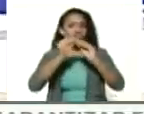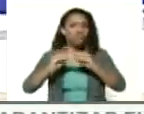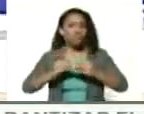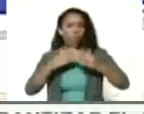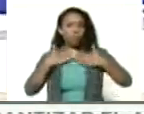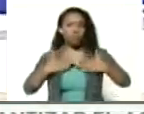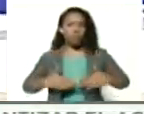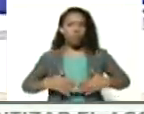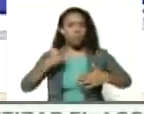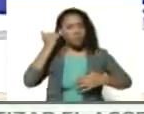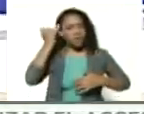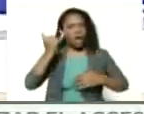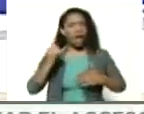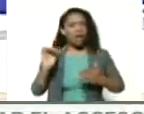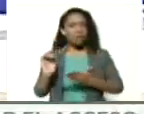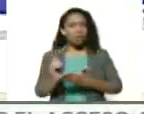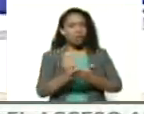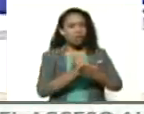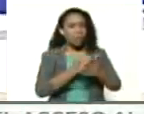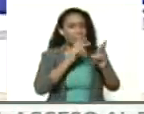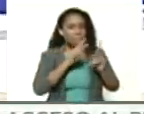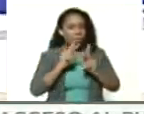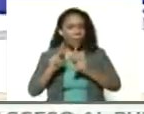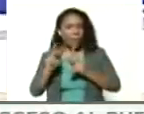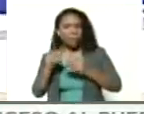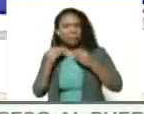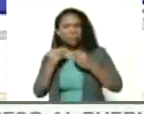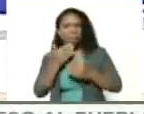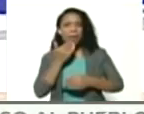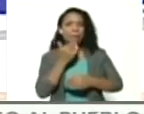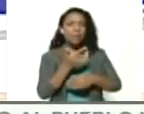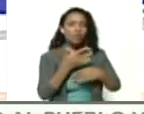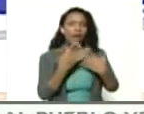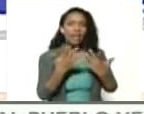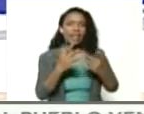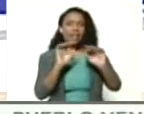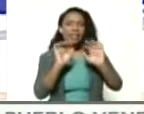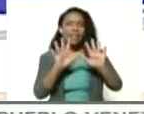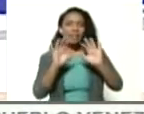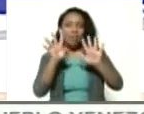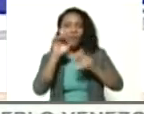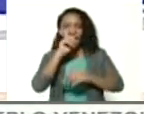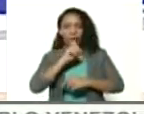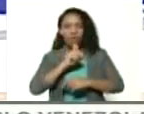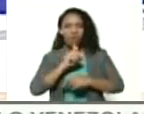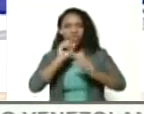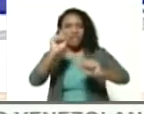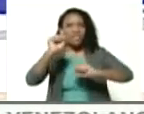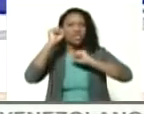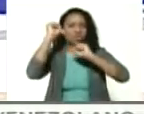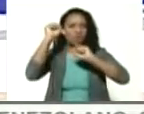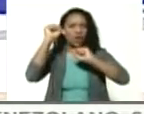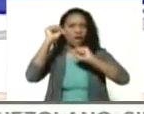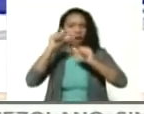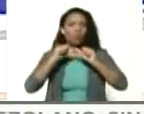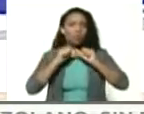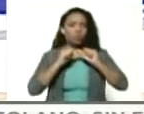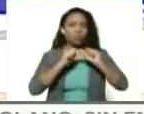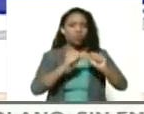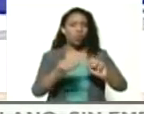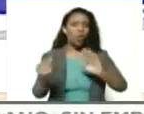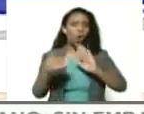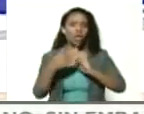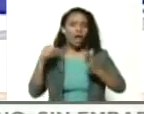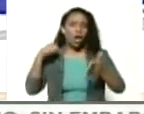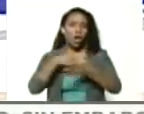cuerpo de ideas y de planes que permitieron 19 años de victorias continuas contra golpes